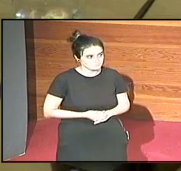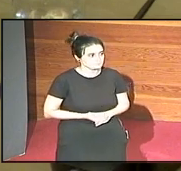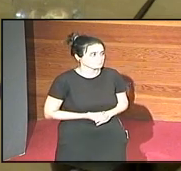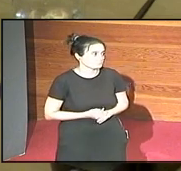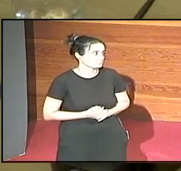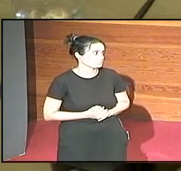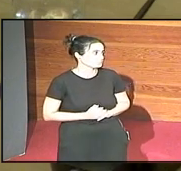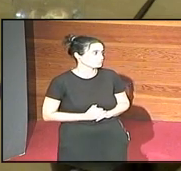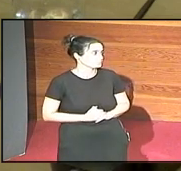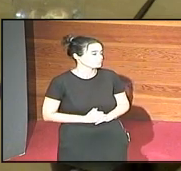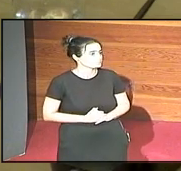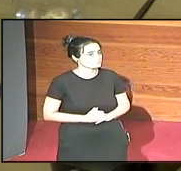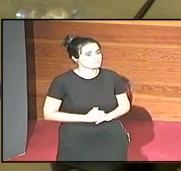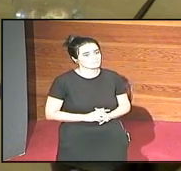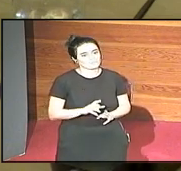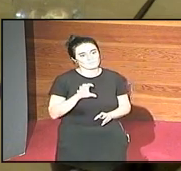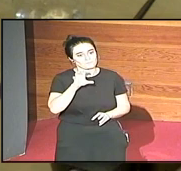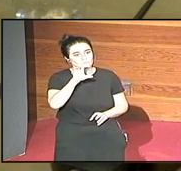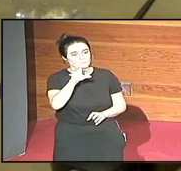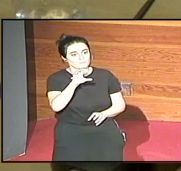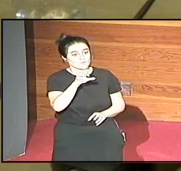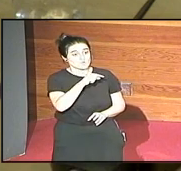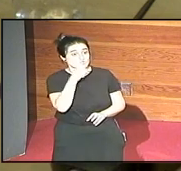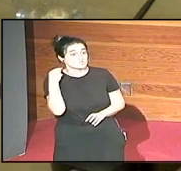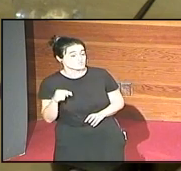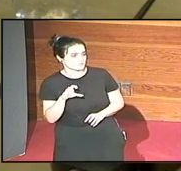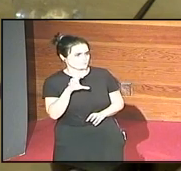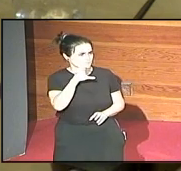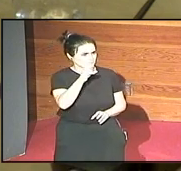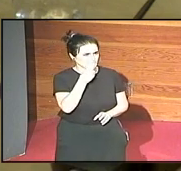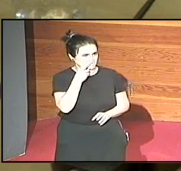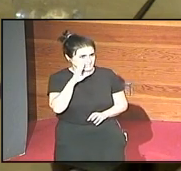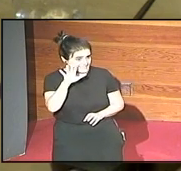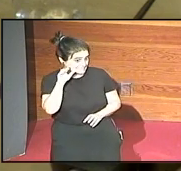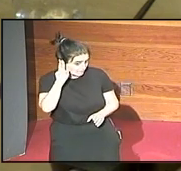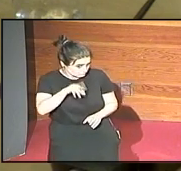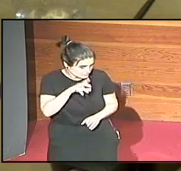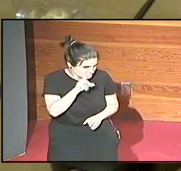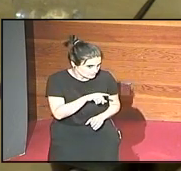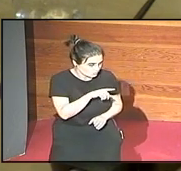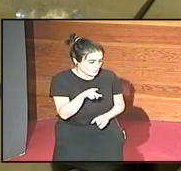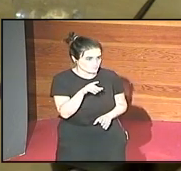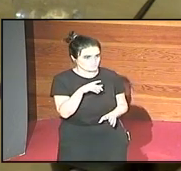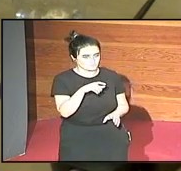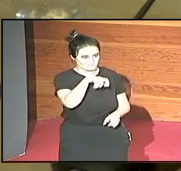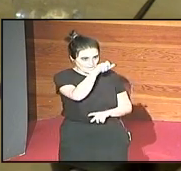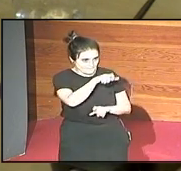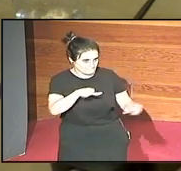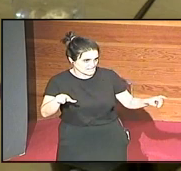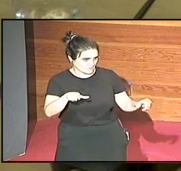A ver, Estado ruso como Estado fascista, hay una gran discusión entre los académicos